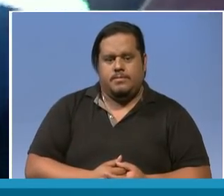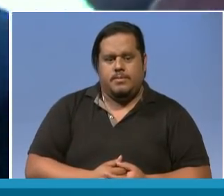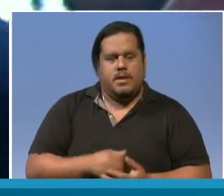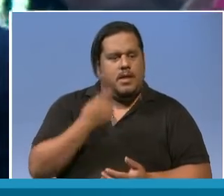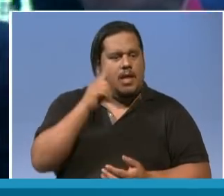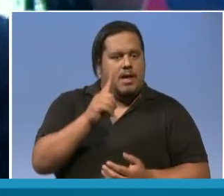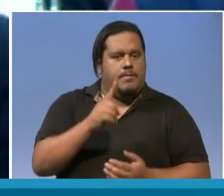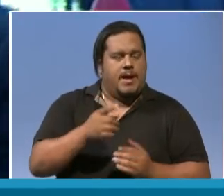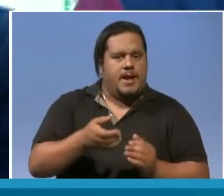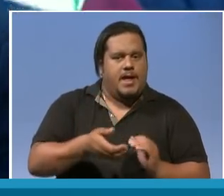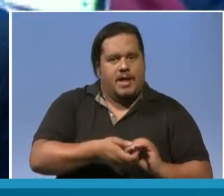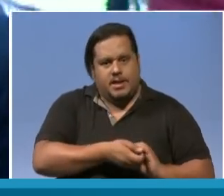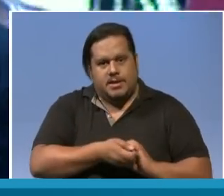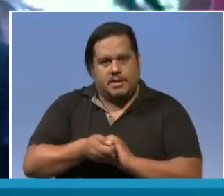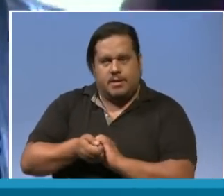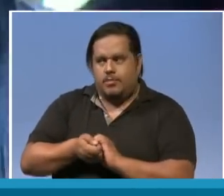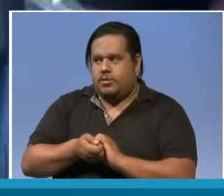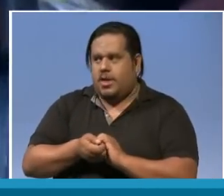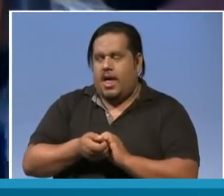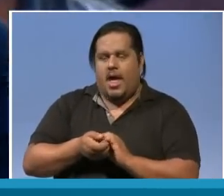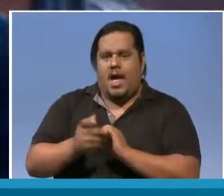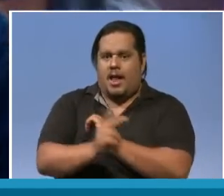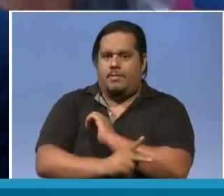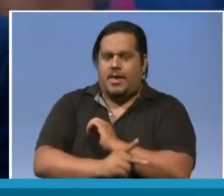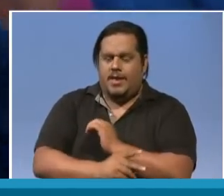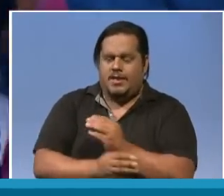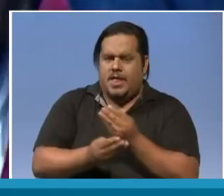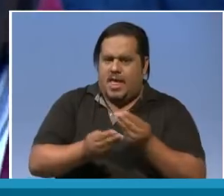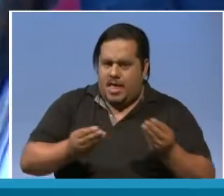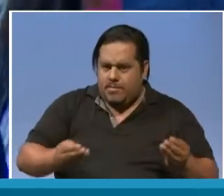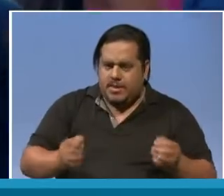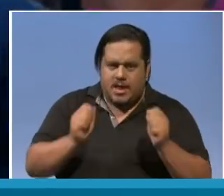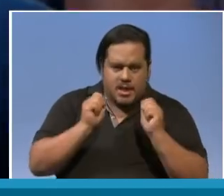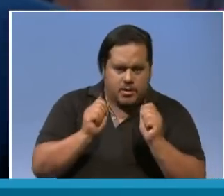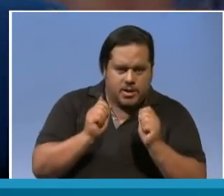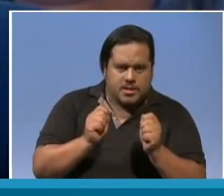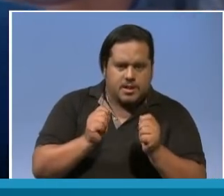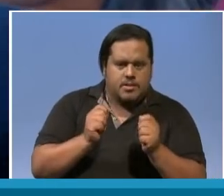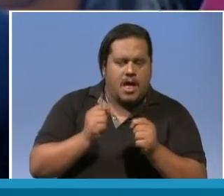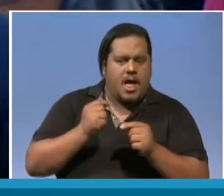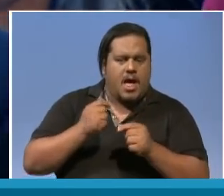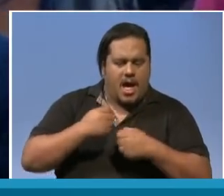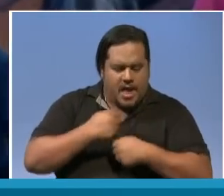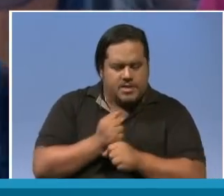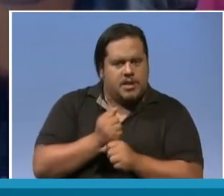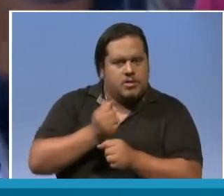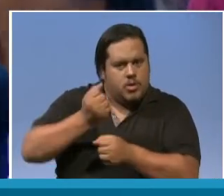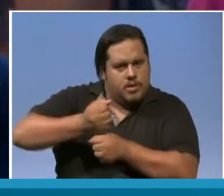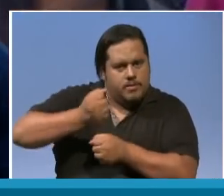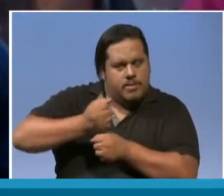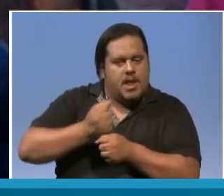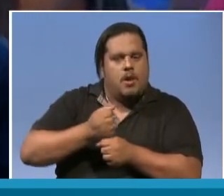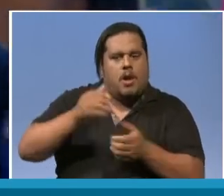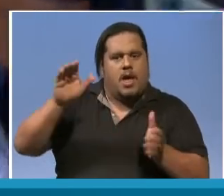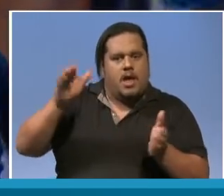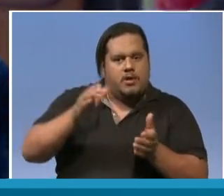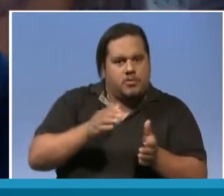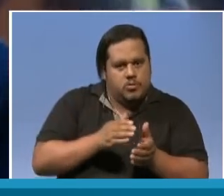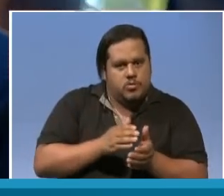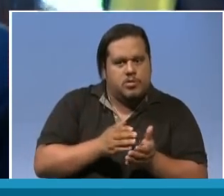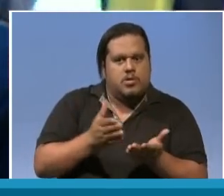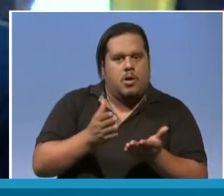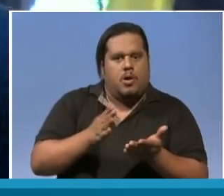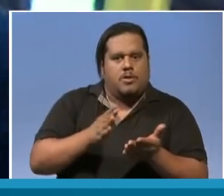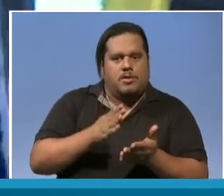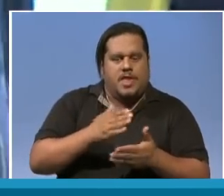para que saquemos adelante al país en materia educativa, en generación de empleo, en reducción de trámites, en combate a